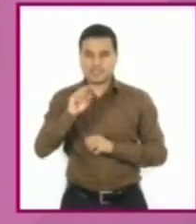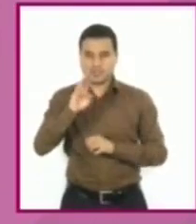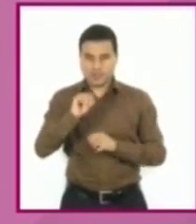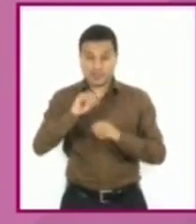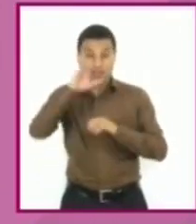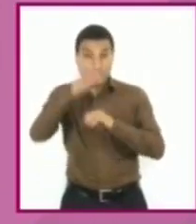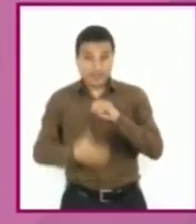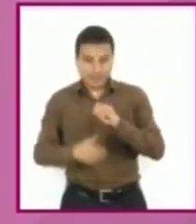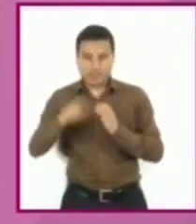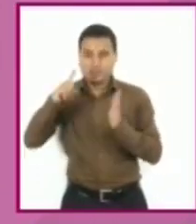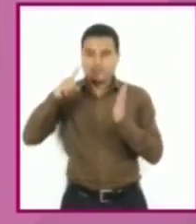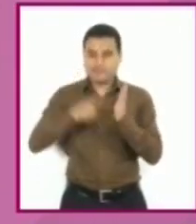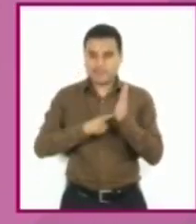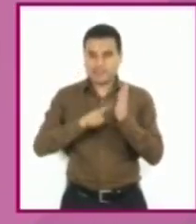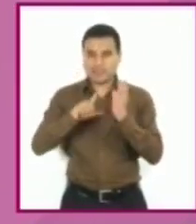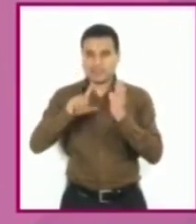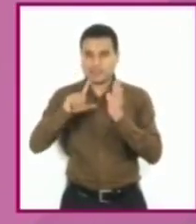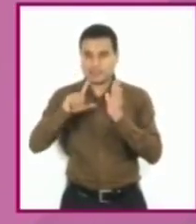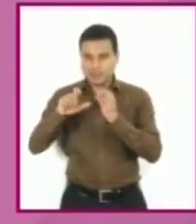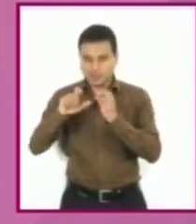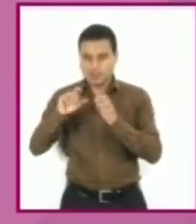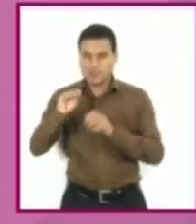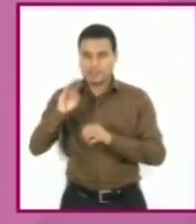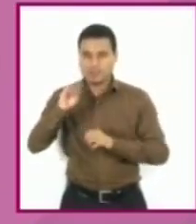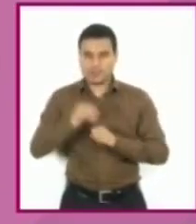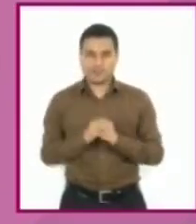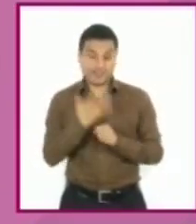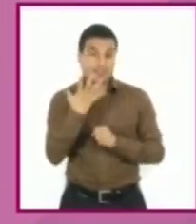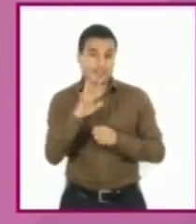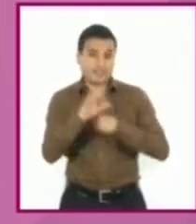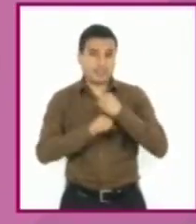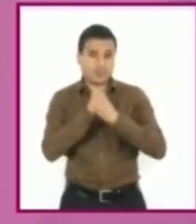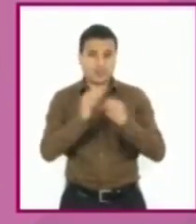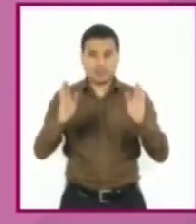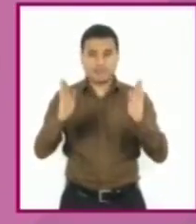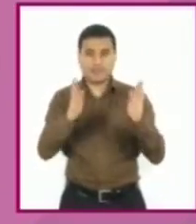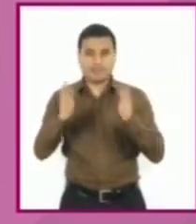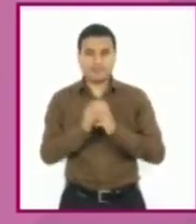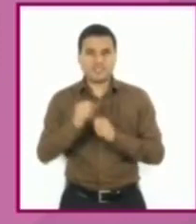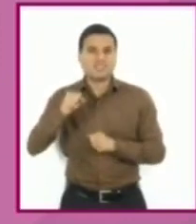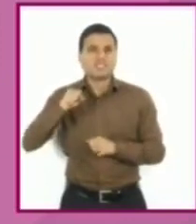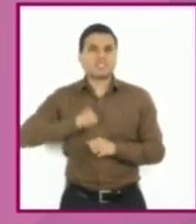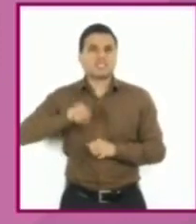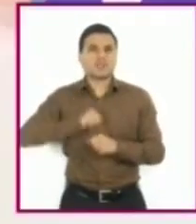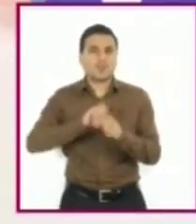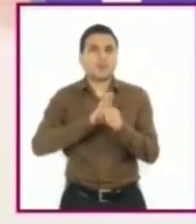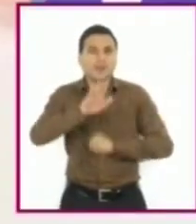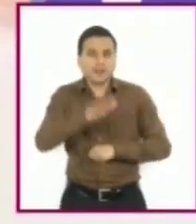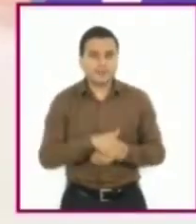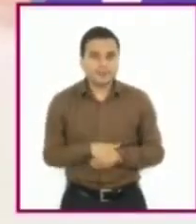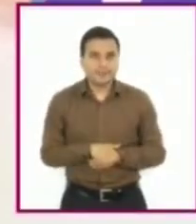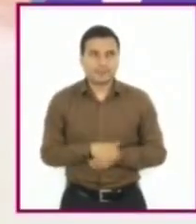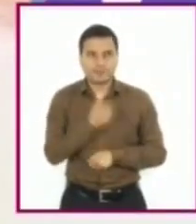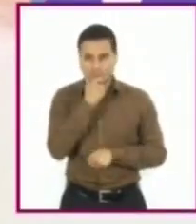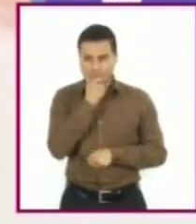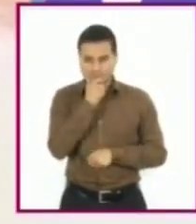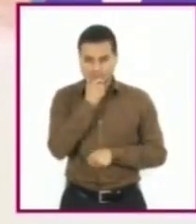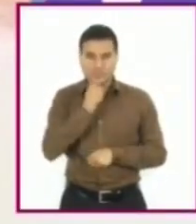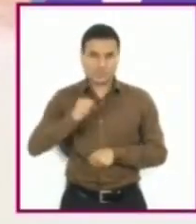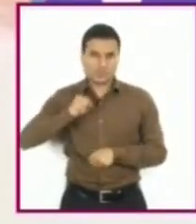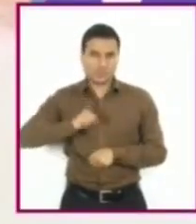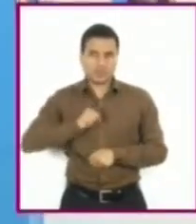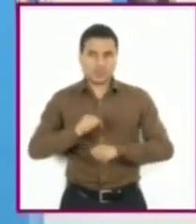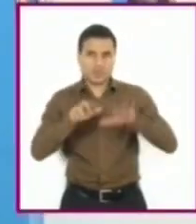en 1799. Duró 10 años. ¿A qué siglo corresponde? A finales del siglo